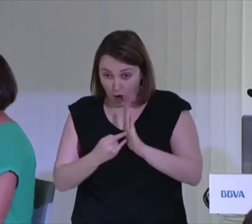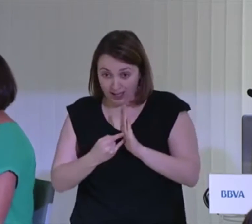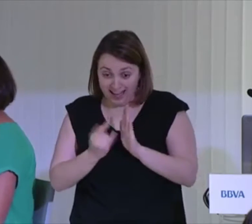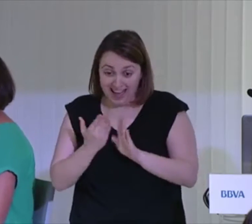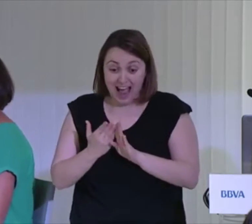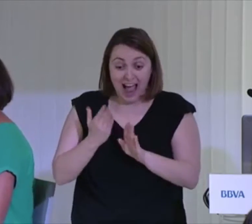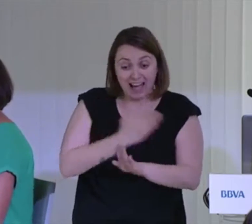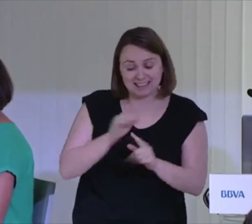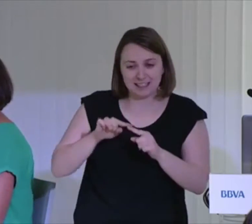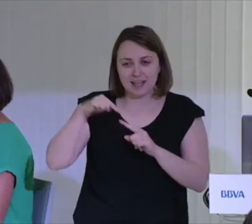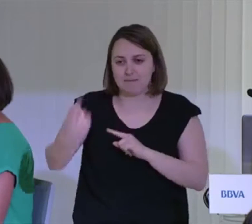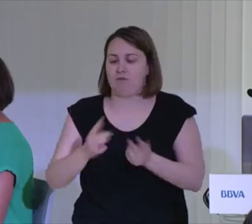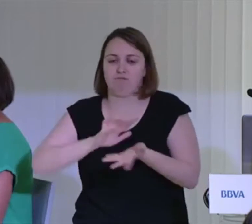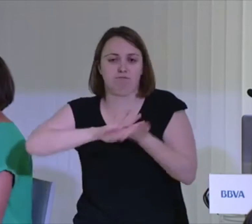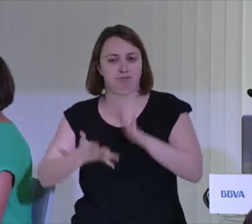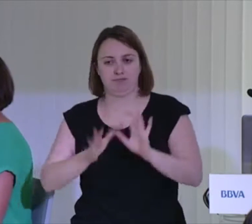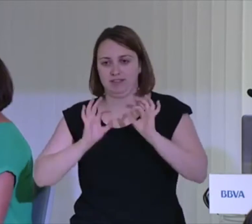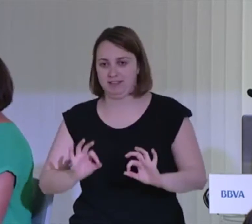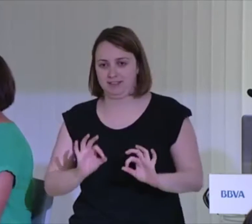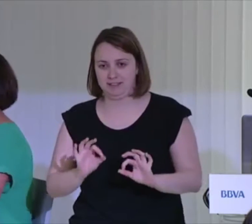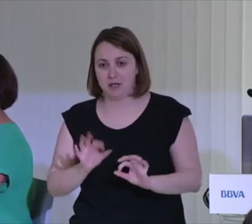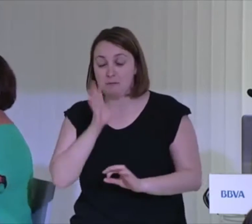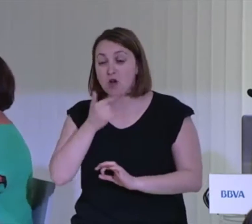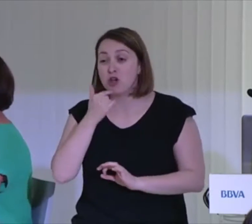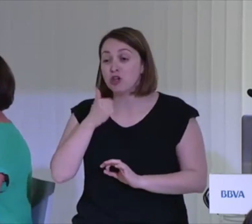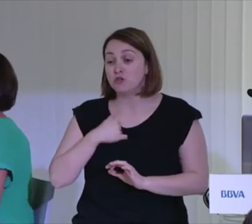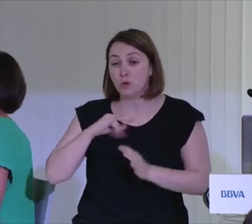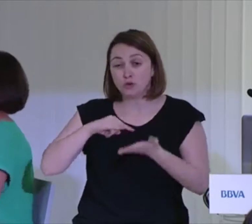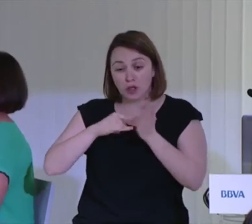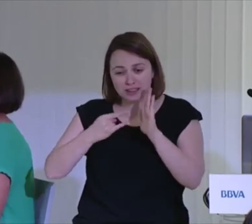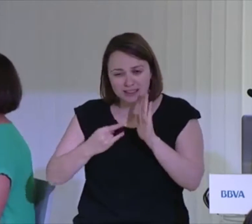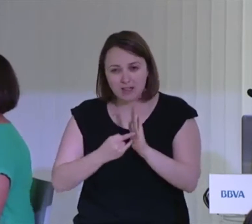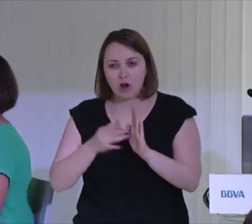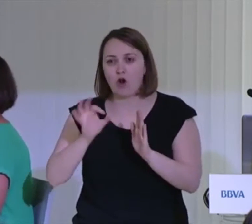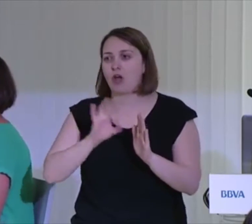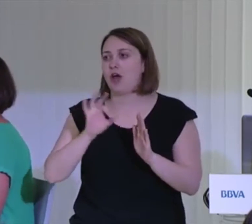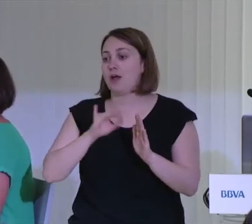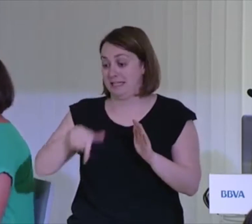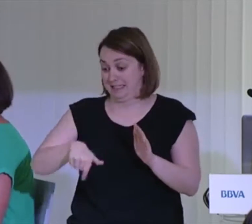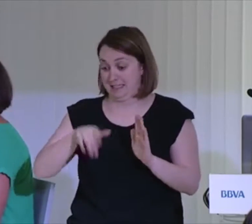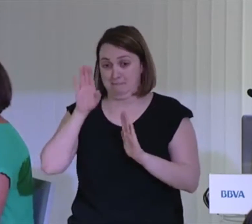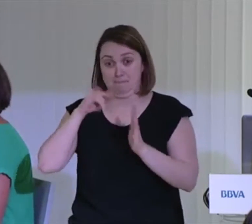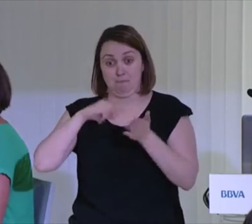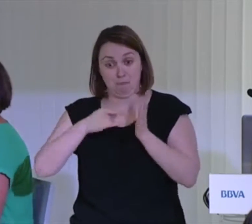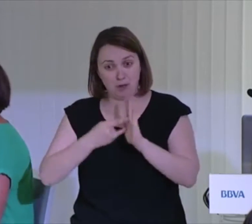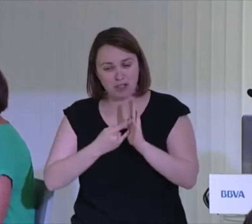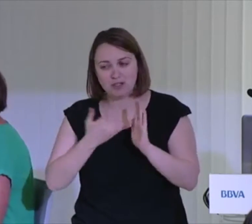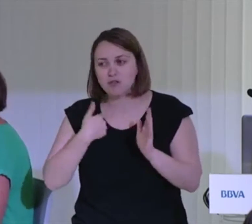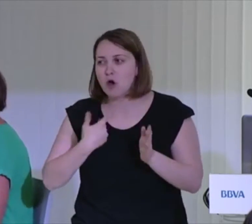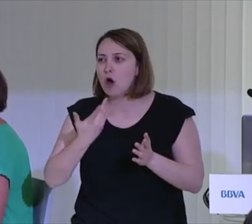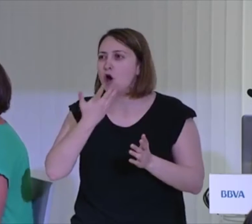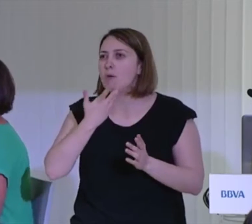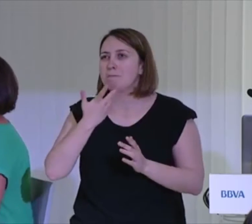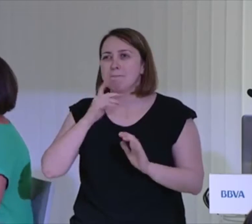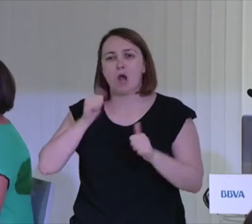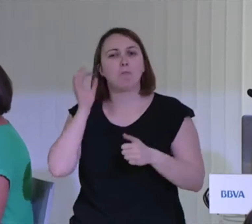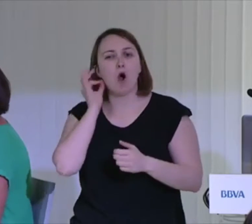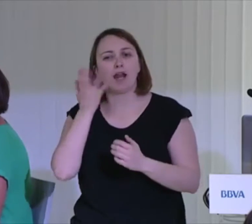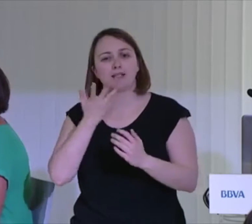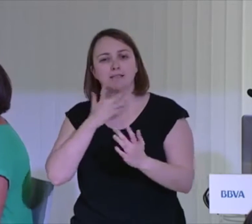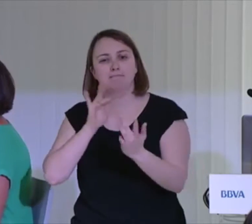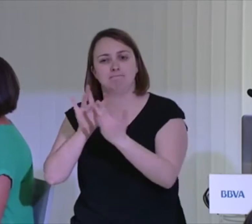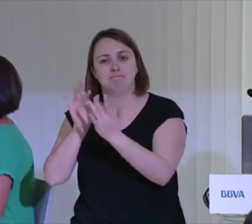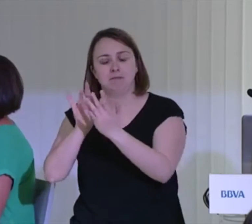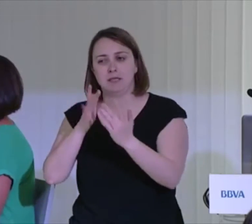tecnología. Cuando yo, a través de ellas, ¿no? y la construcción de ese proyecto, empiezo a conocer a mujeres que tienen